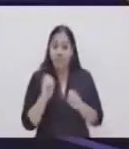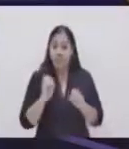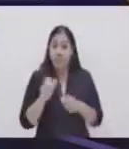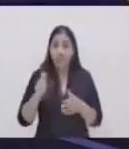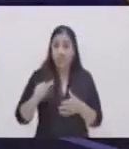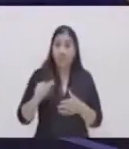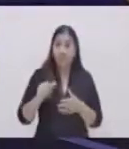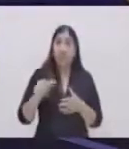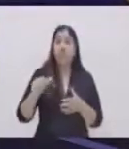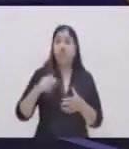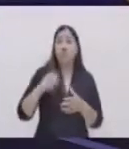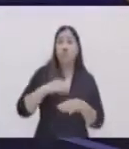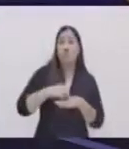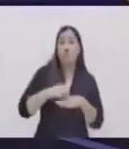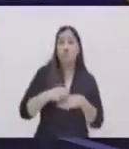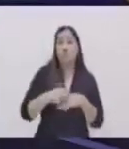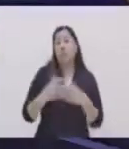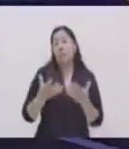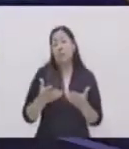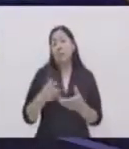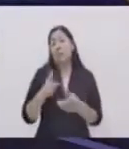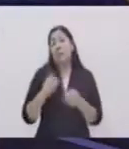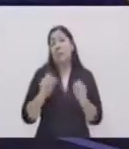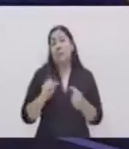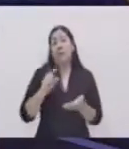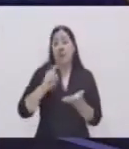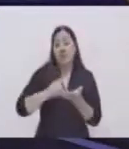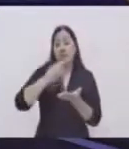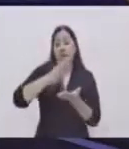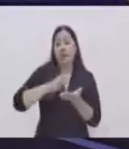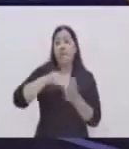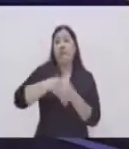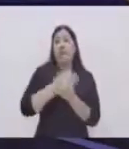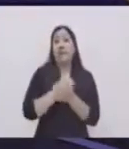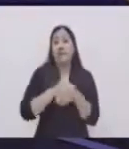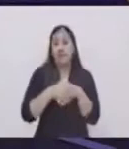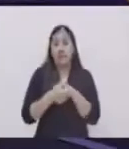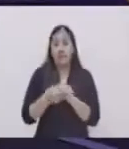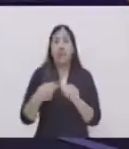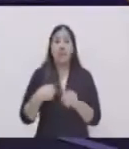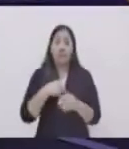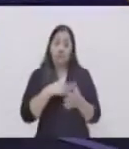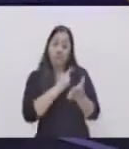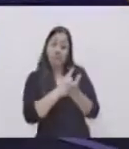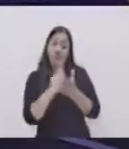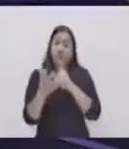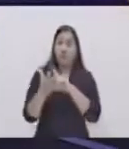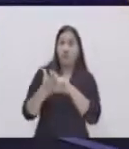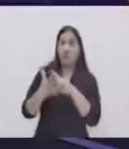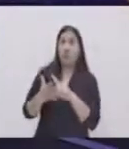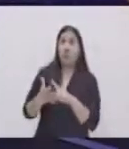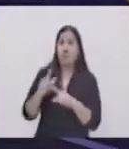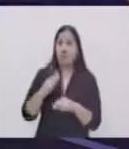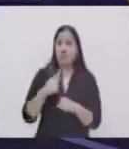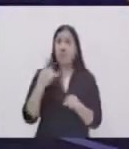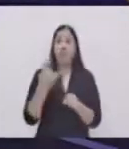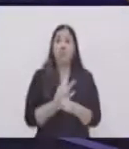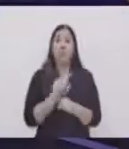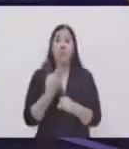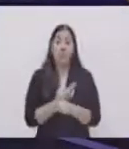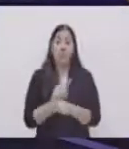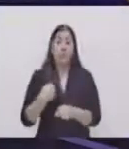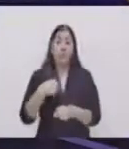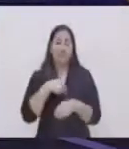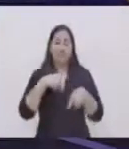nuestra casita jaboncito, tenemos que tener nuestro gel para podernos lavar nuestras manos,